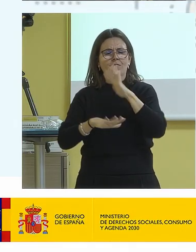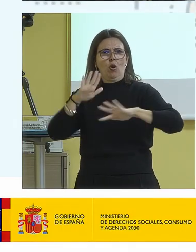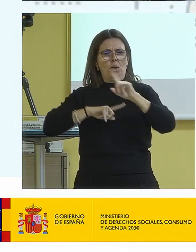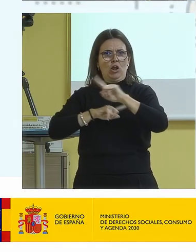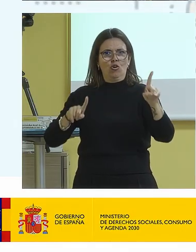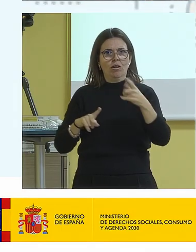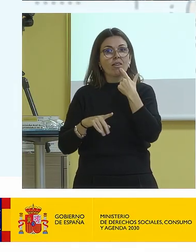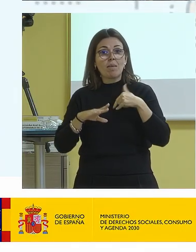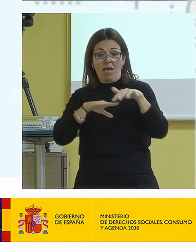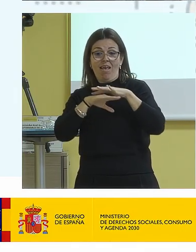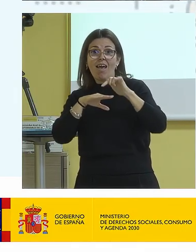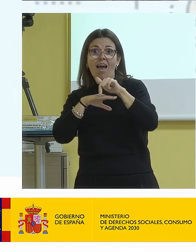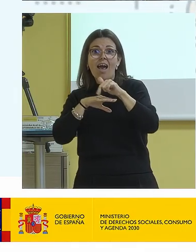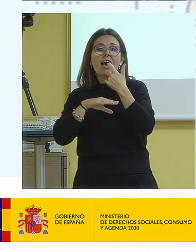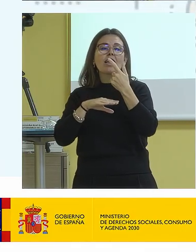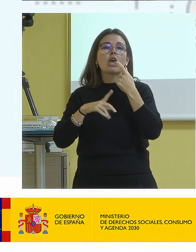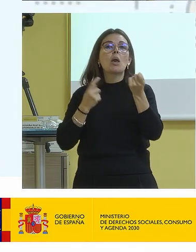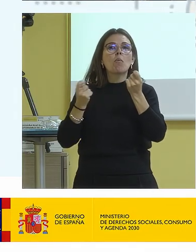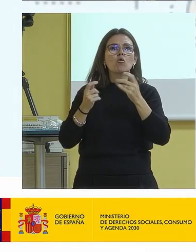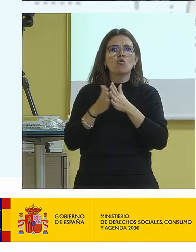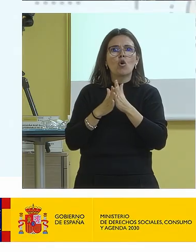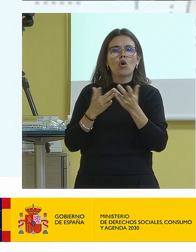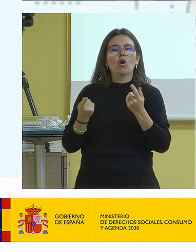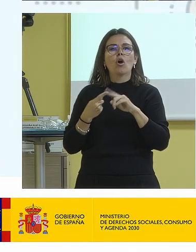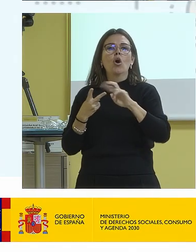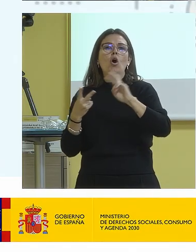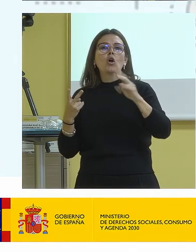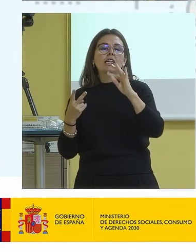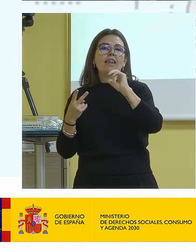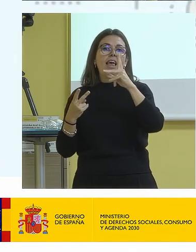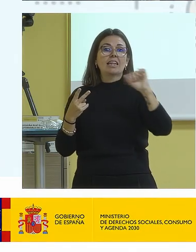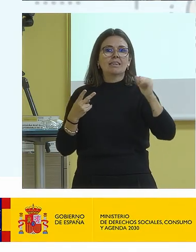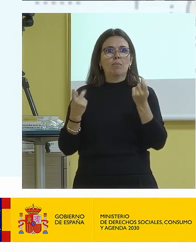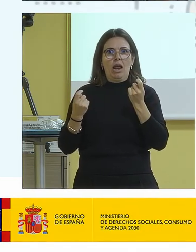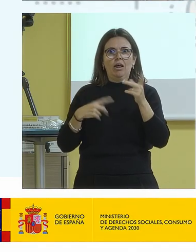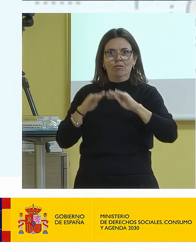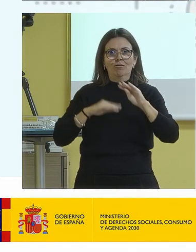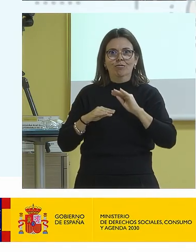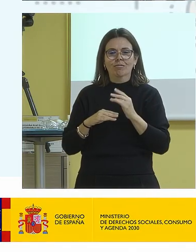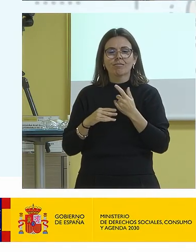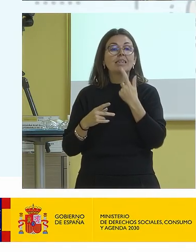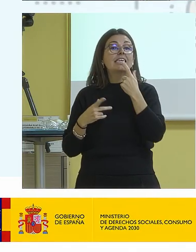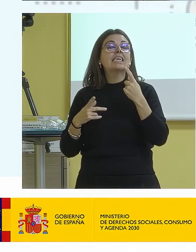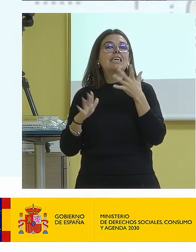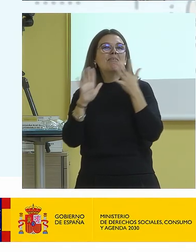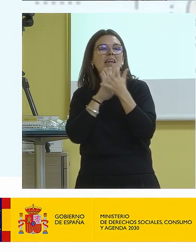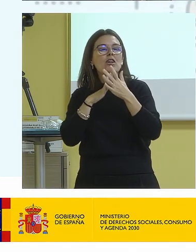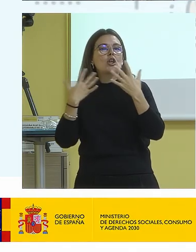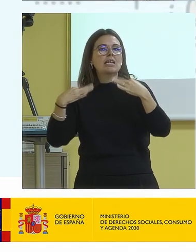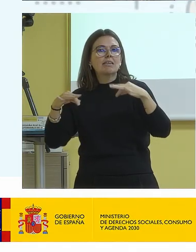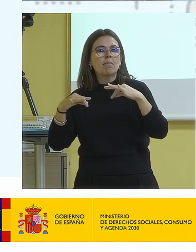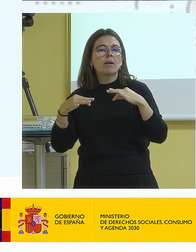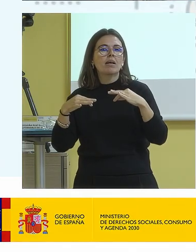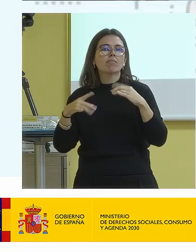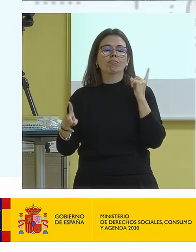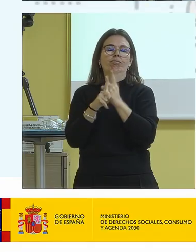¿vale? Dime que aquí está el control del impulso y me arreglas el problema del TDAH en 0, Las explicaciones simples chocan muchas veces con la